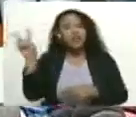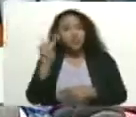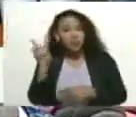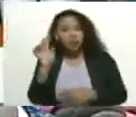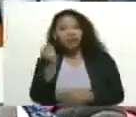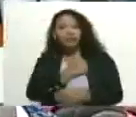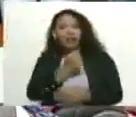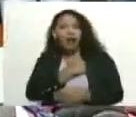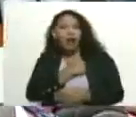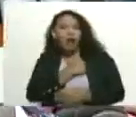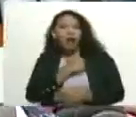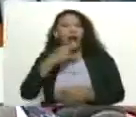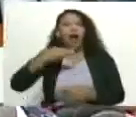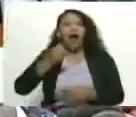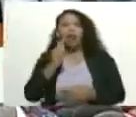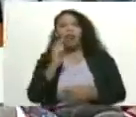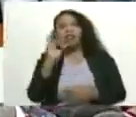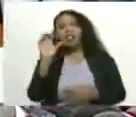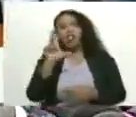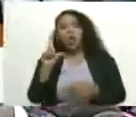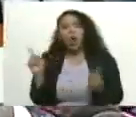Latillo.